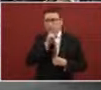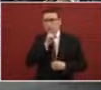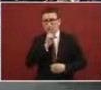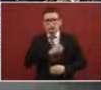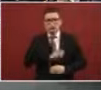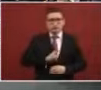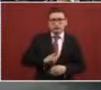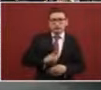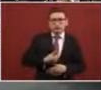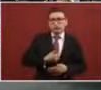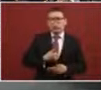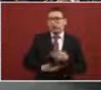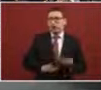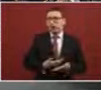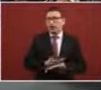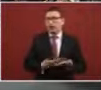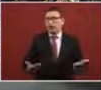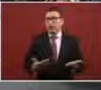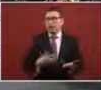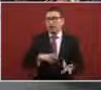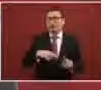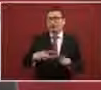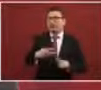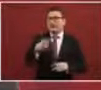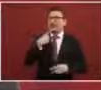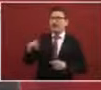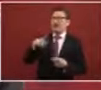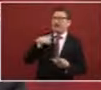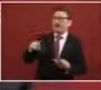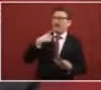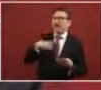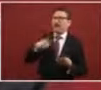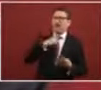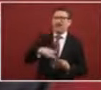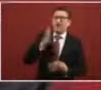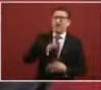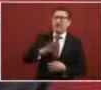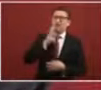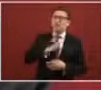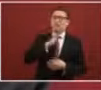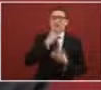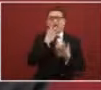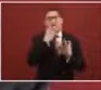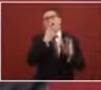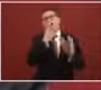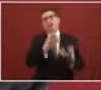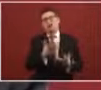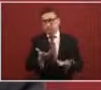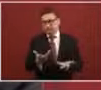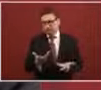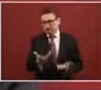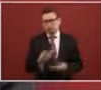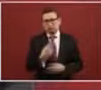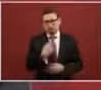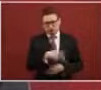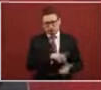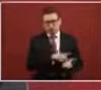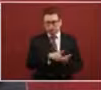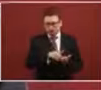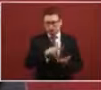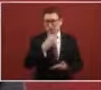como pregoneros. Tienen derecho pero